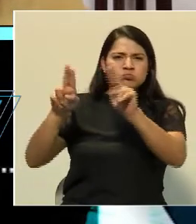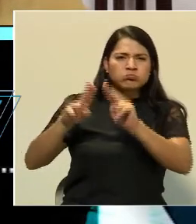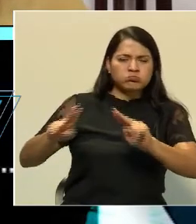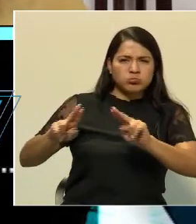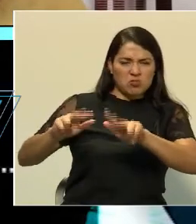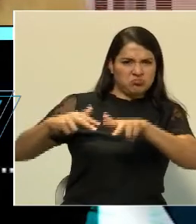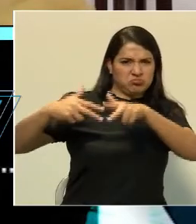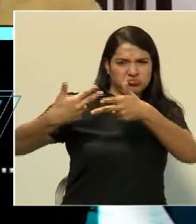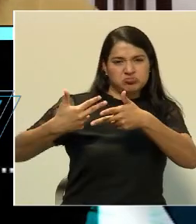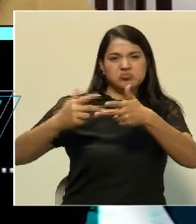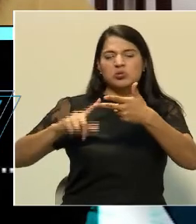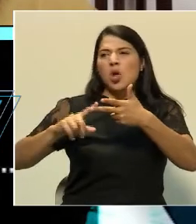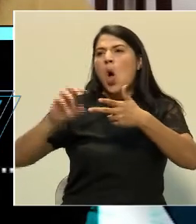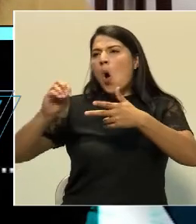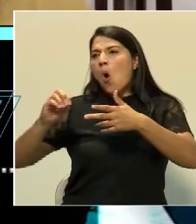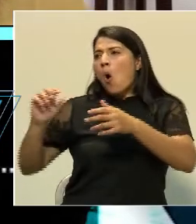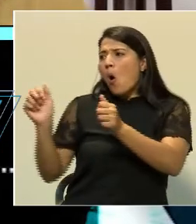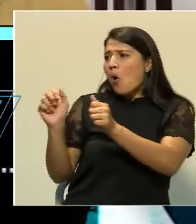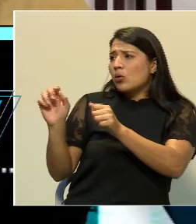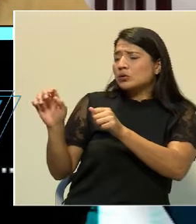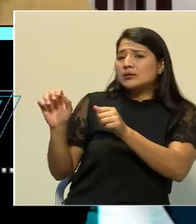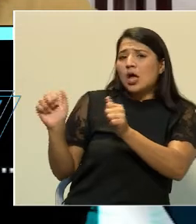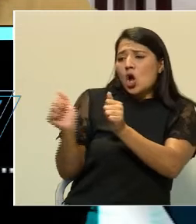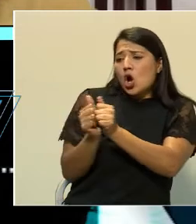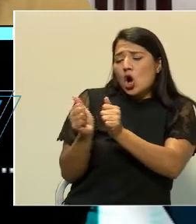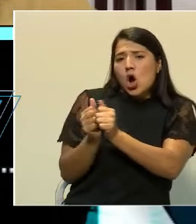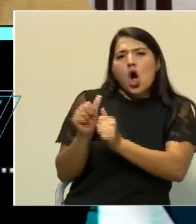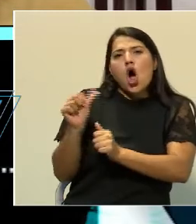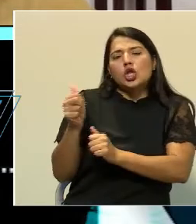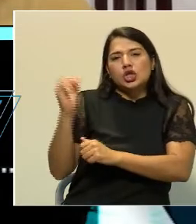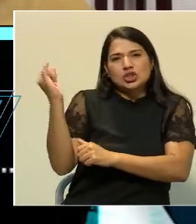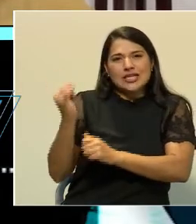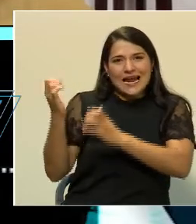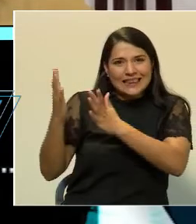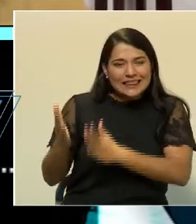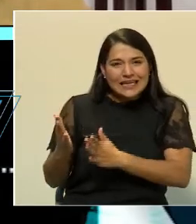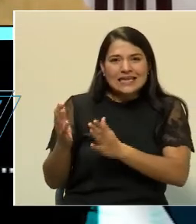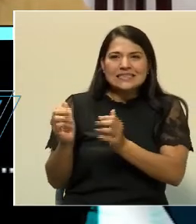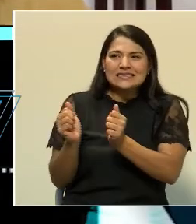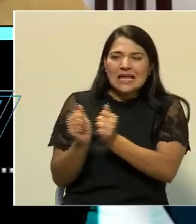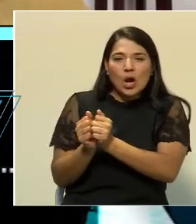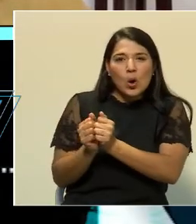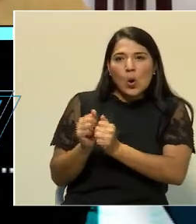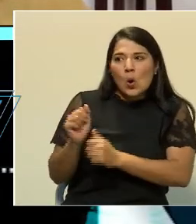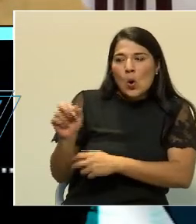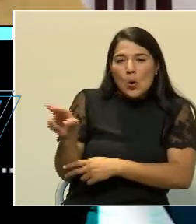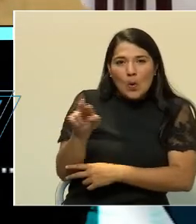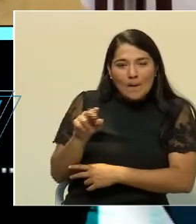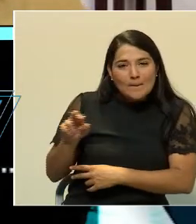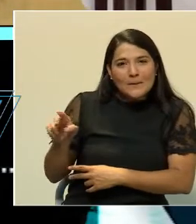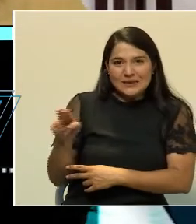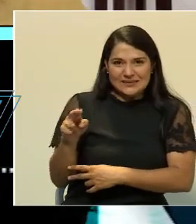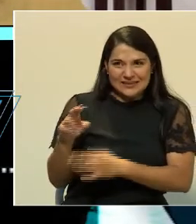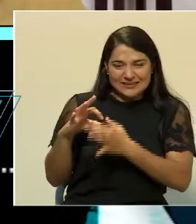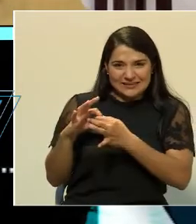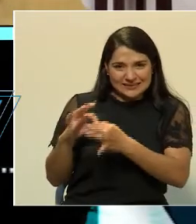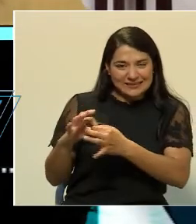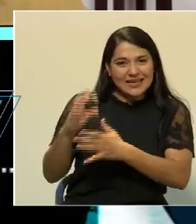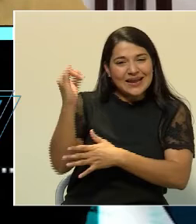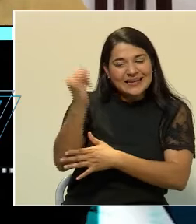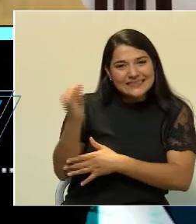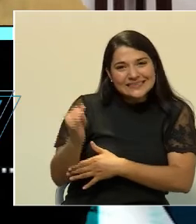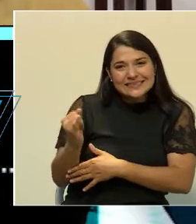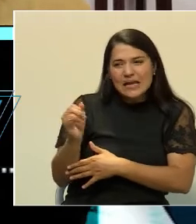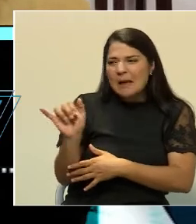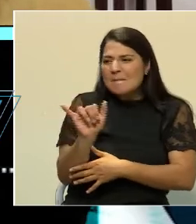conversaciones online con otros artistas, con curadores, con colegas relacionados con obras de arte que tocan